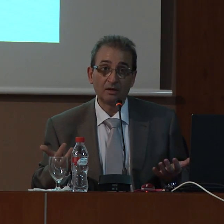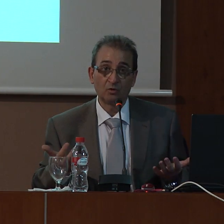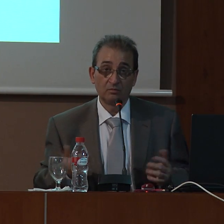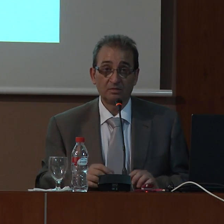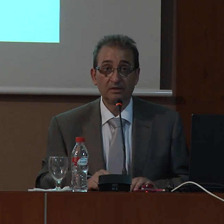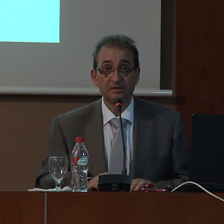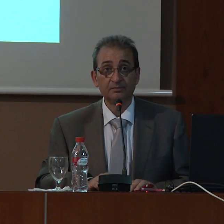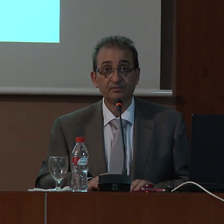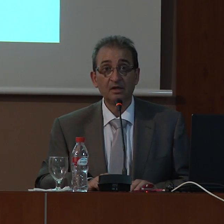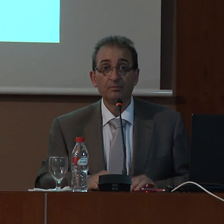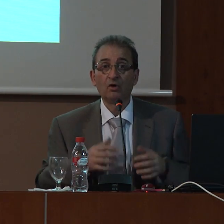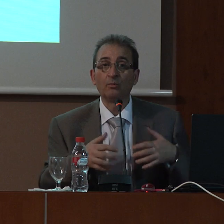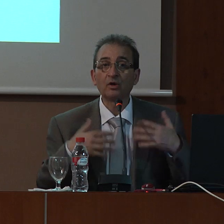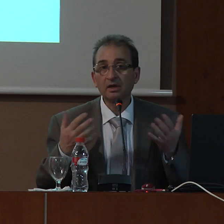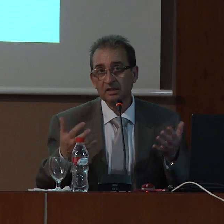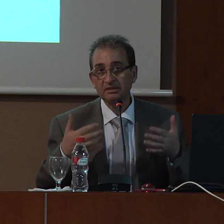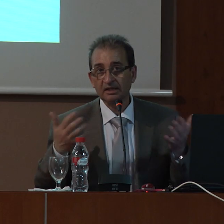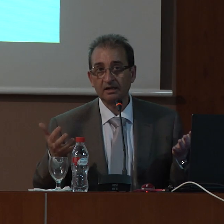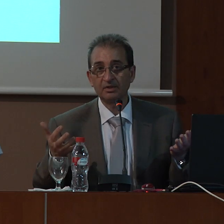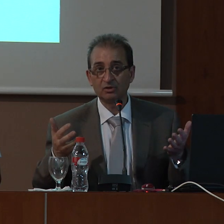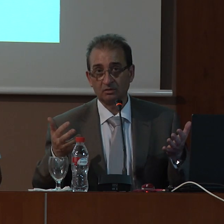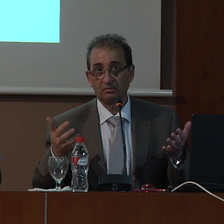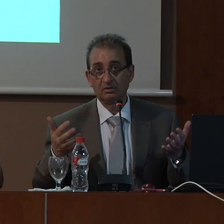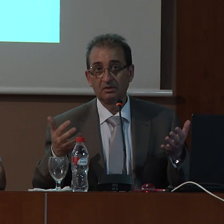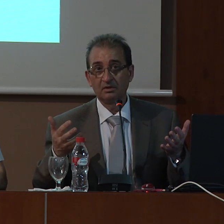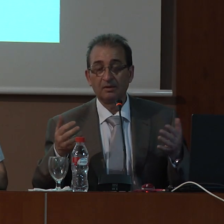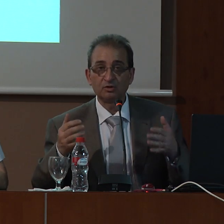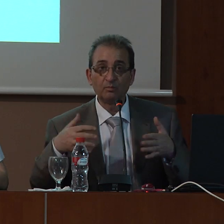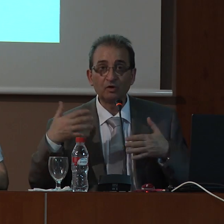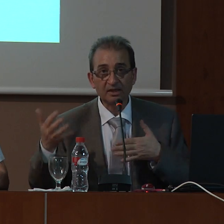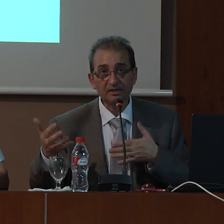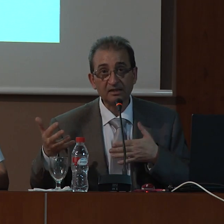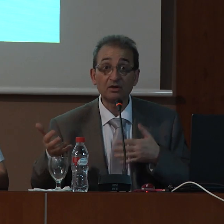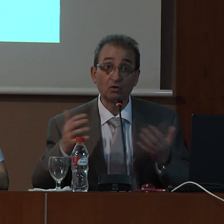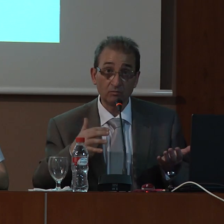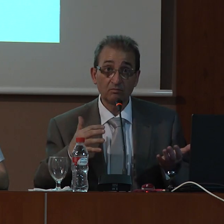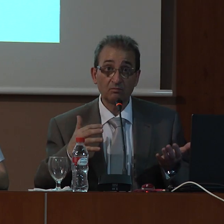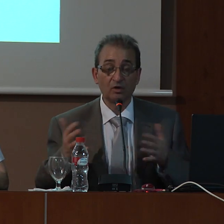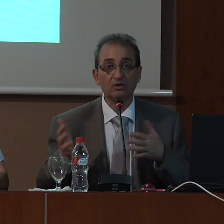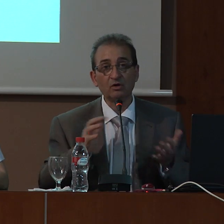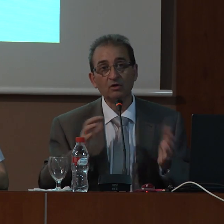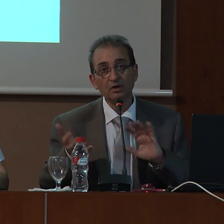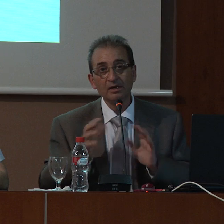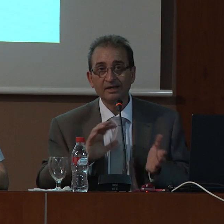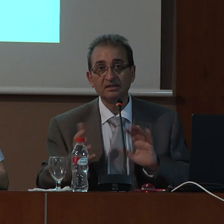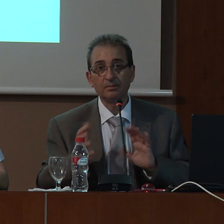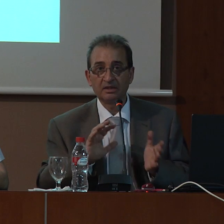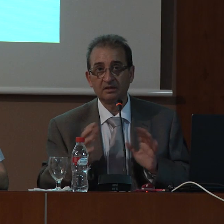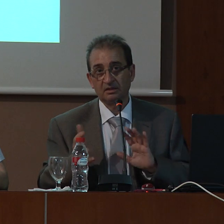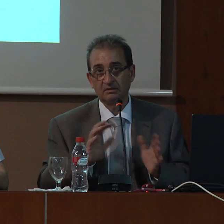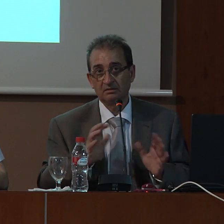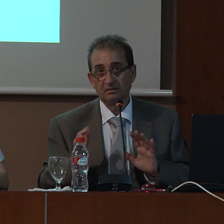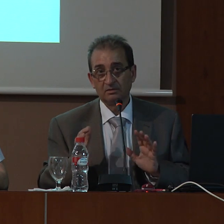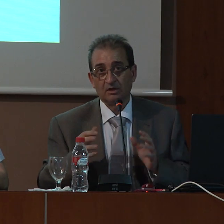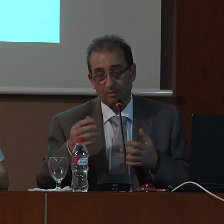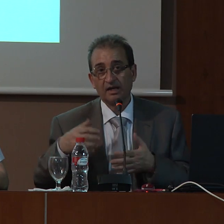estado de ánimo. Pero no porque se tenga depresión. La depresión podrá tenerse o no, porque yo creo que es